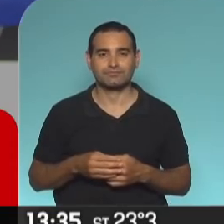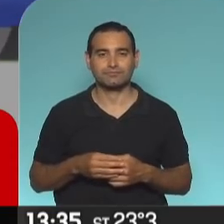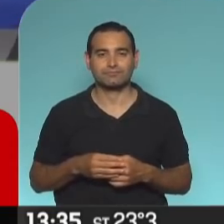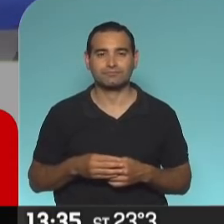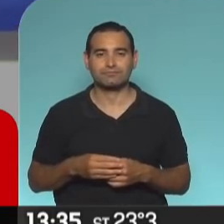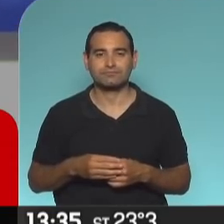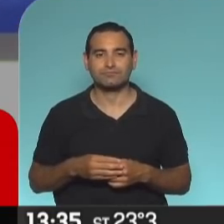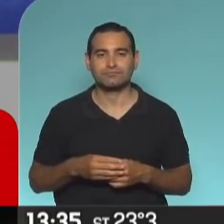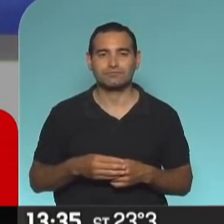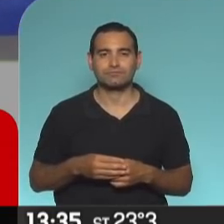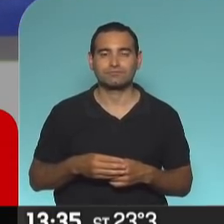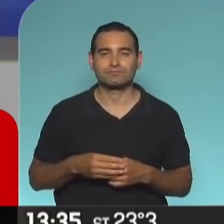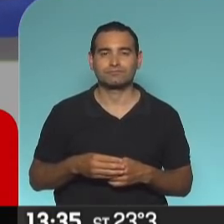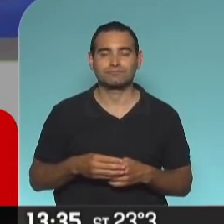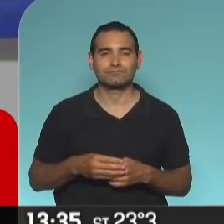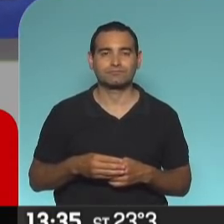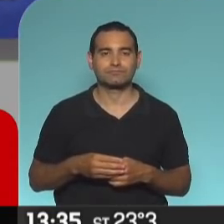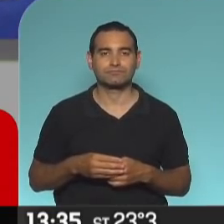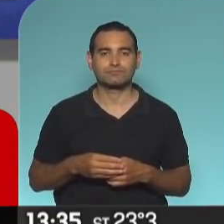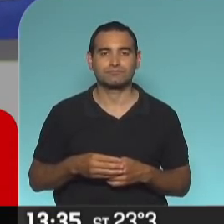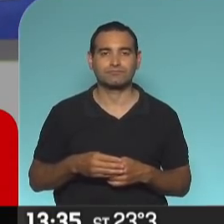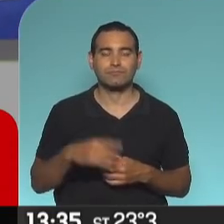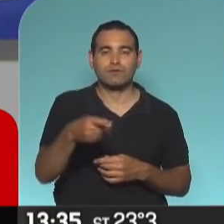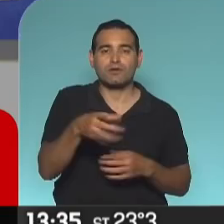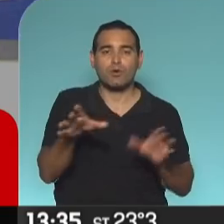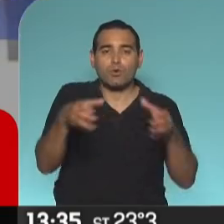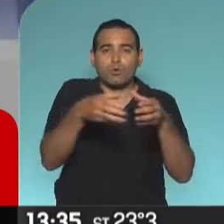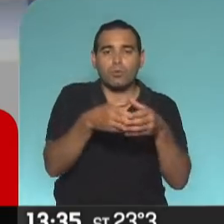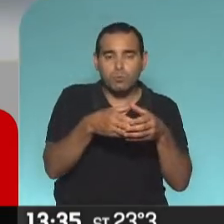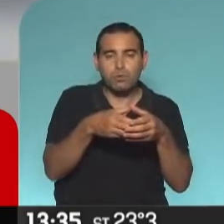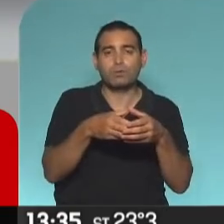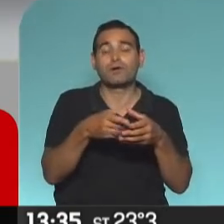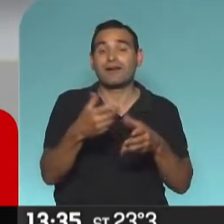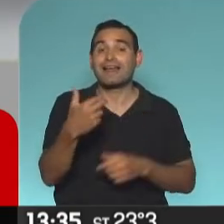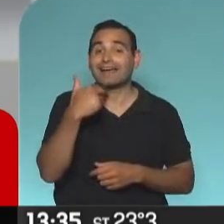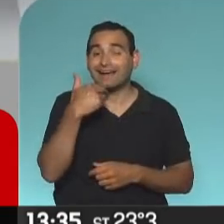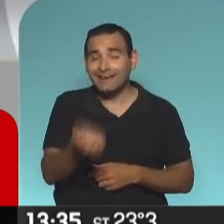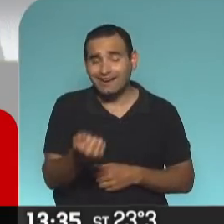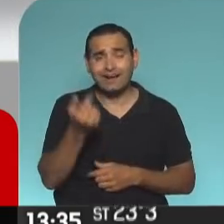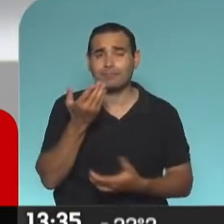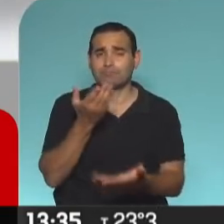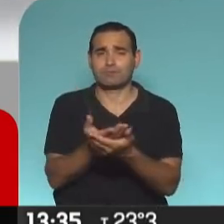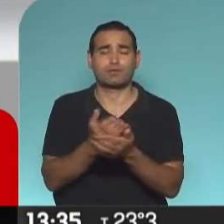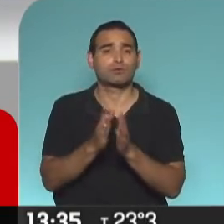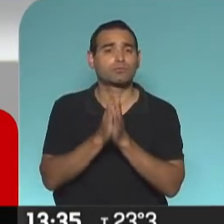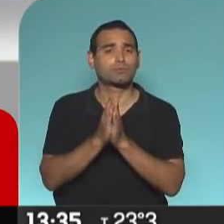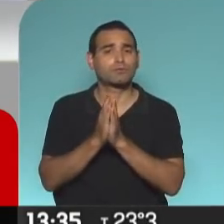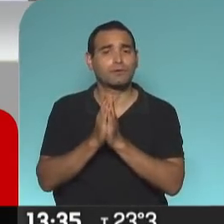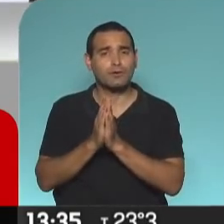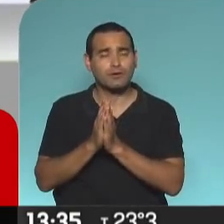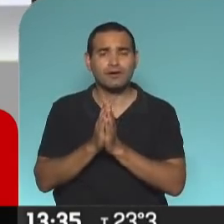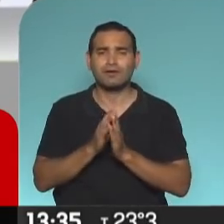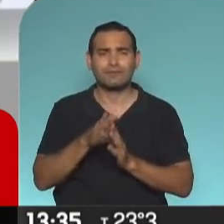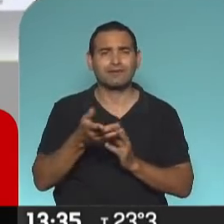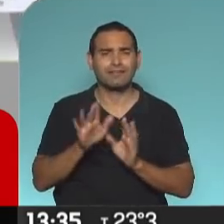frutilla, es una coronación, un entorno el cual las hijas pedían, por favor, que las